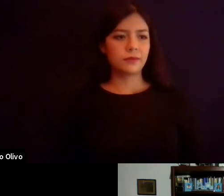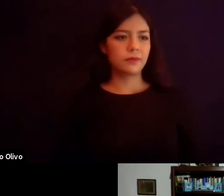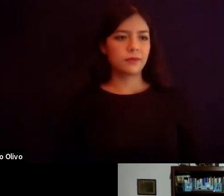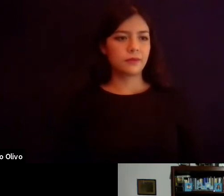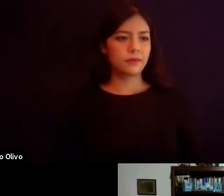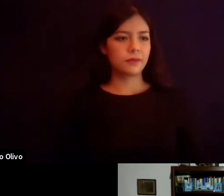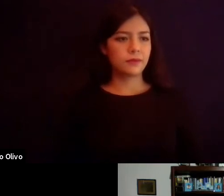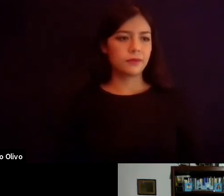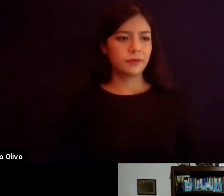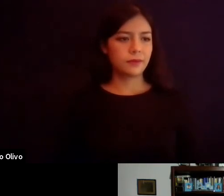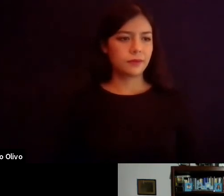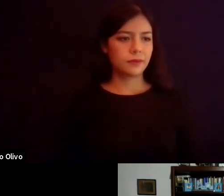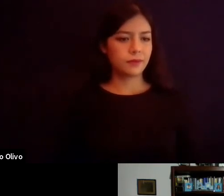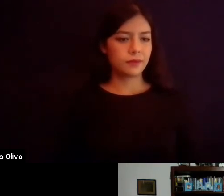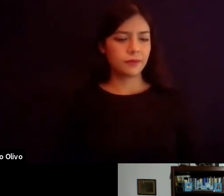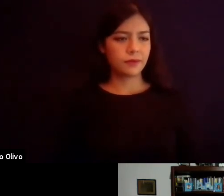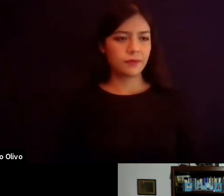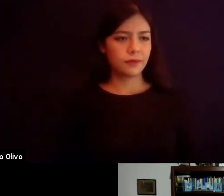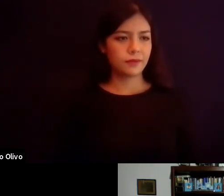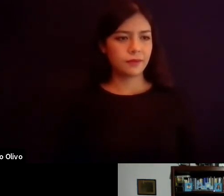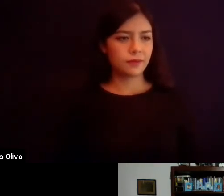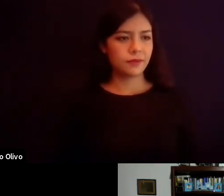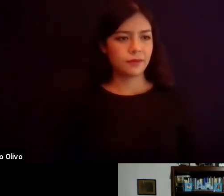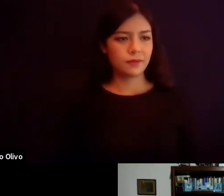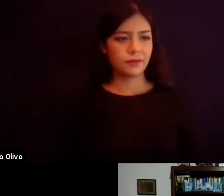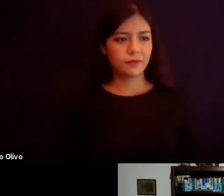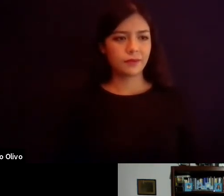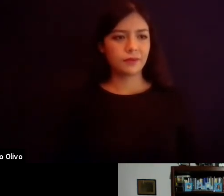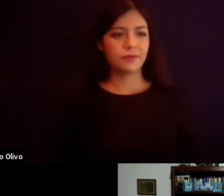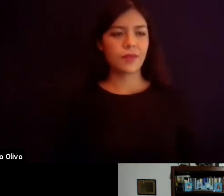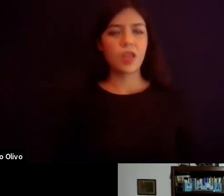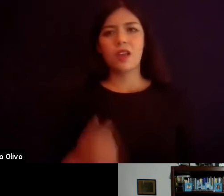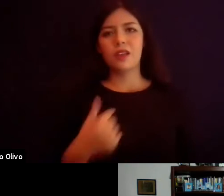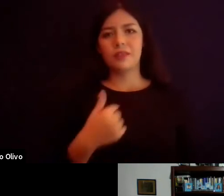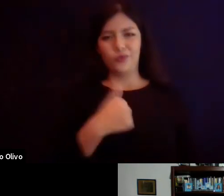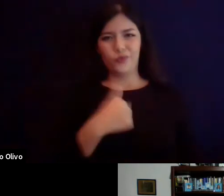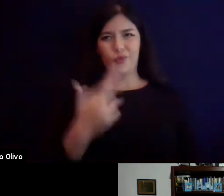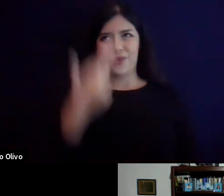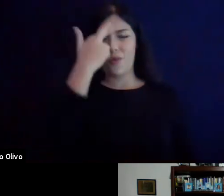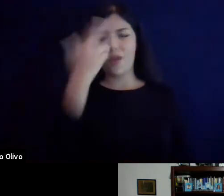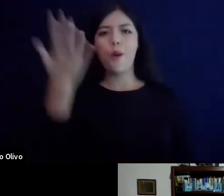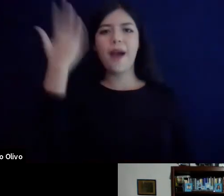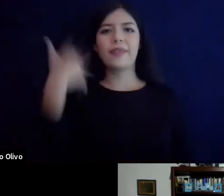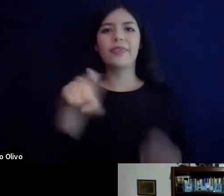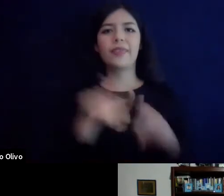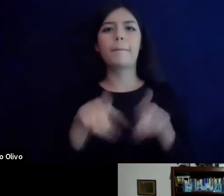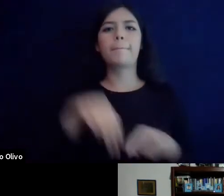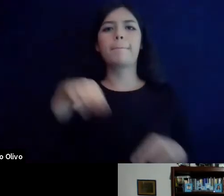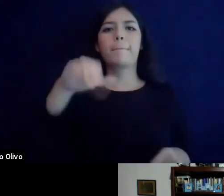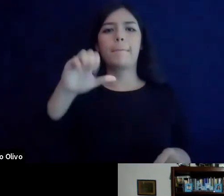pueda hablar de mi experiencia también. Cuando hice la maestría, hice una estancia en la Universidad de La Habana, un